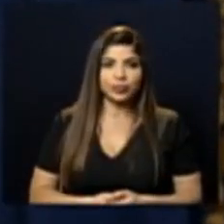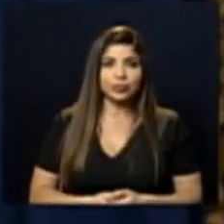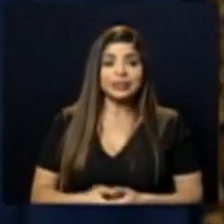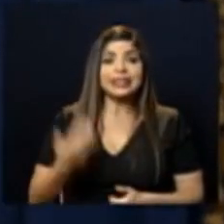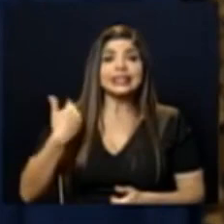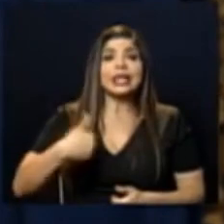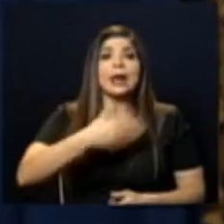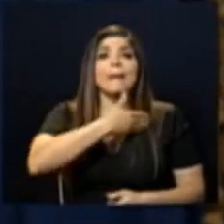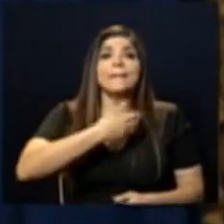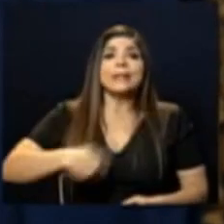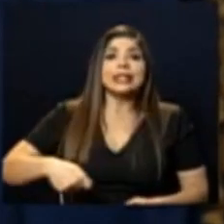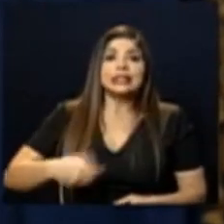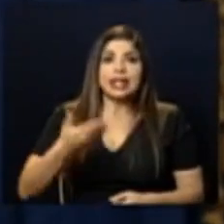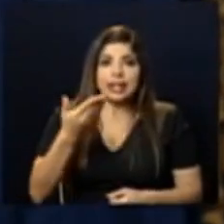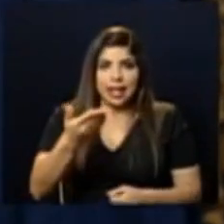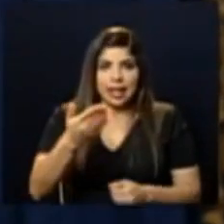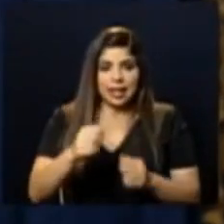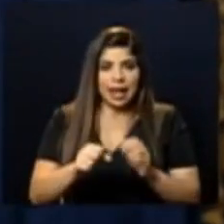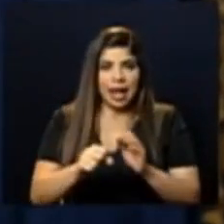Señor presidente de esta Asamblea,